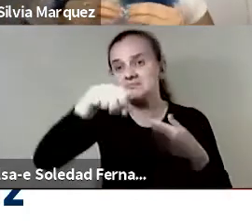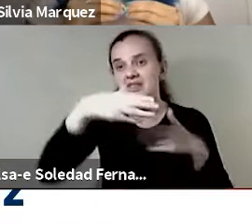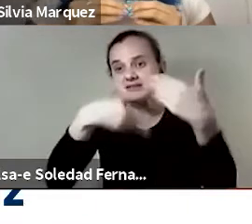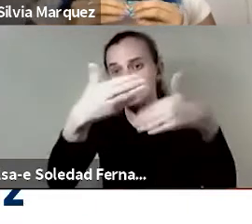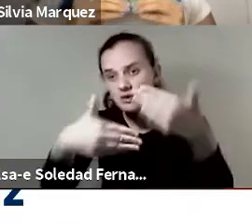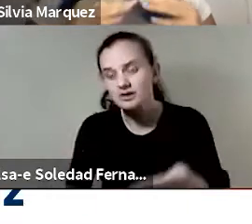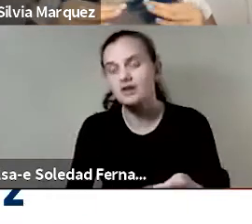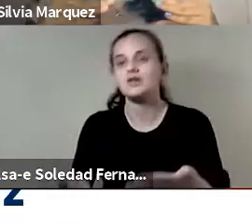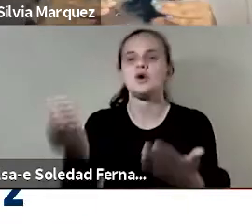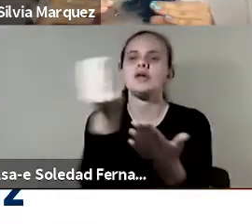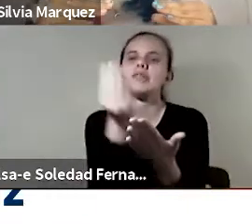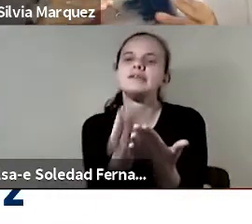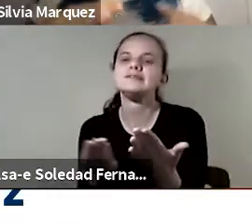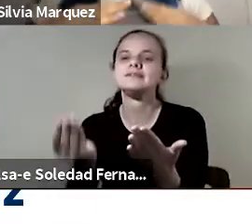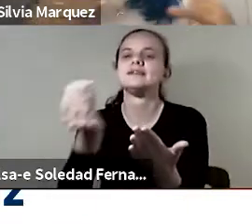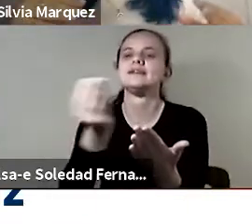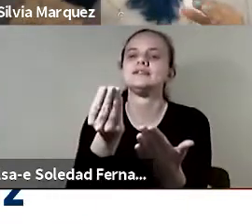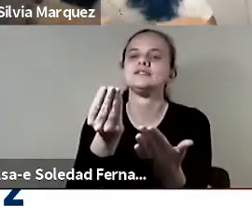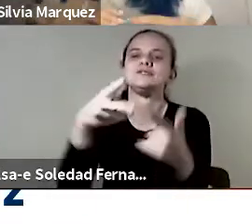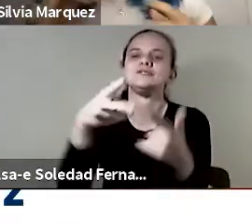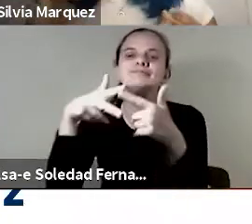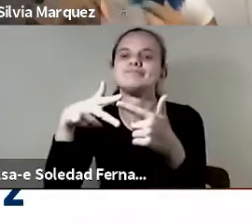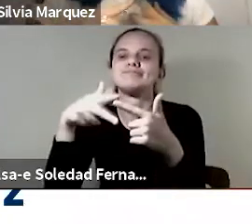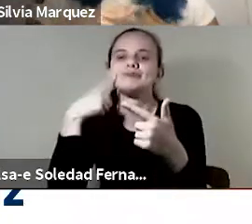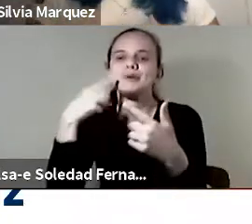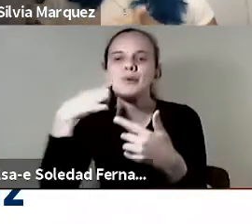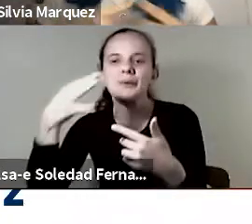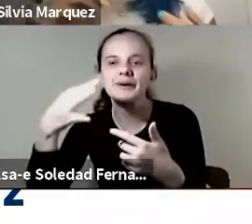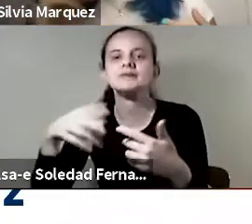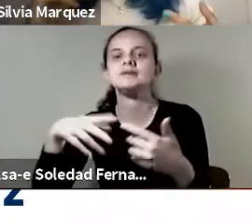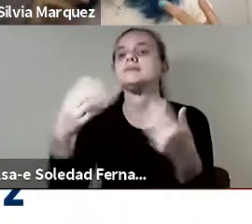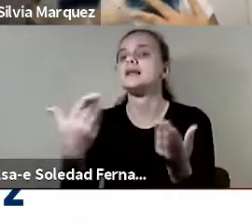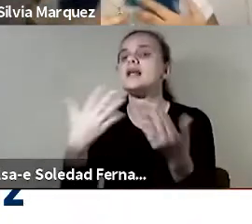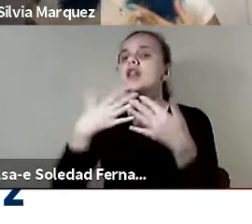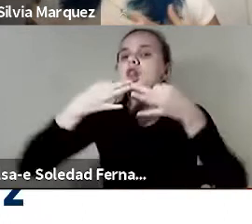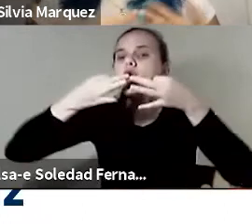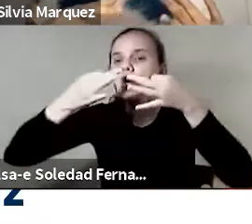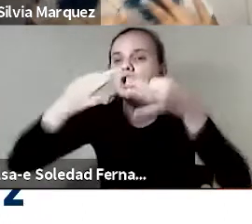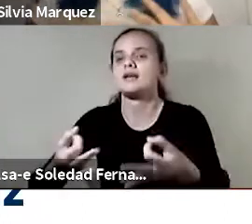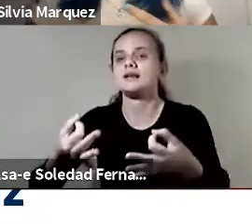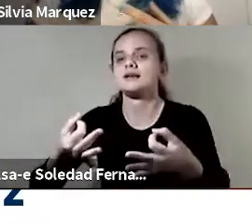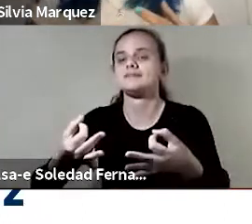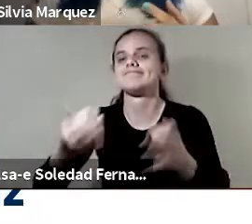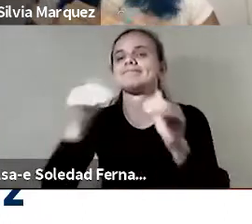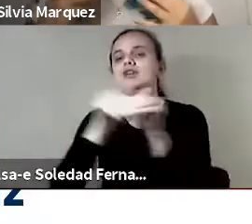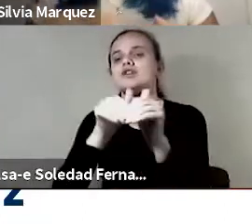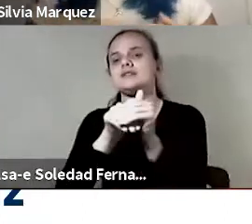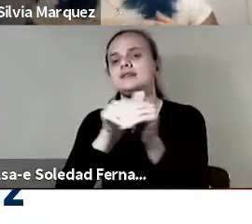los objetivos básicos para que todos los autores, es decir, los desarrolladores, los diseñadores, los